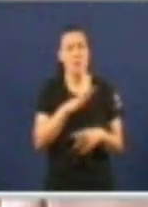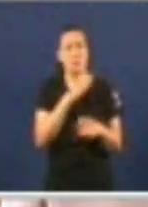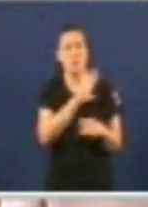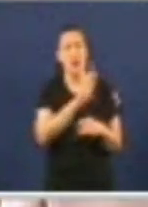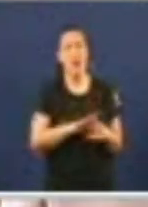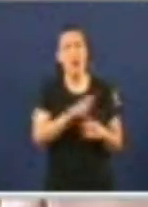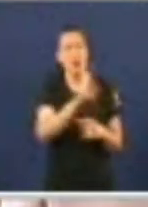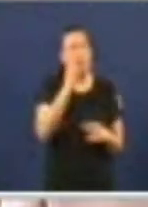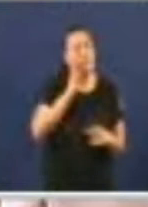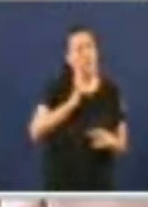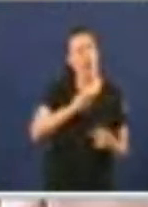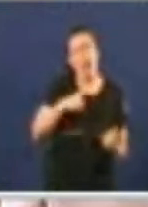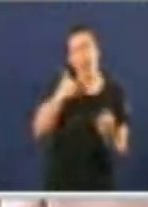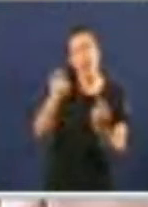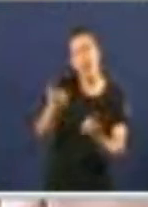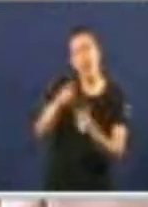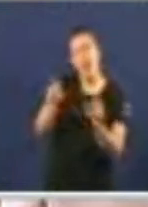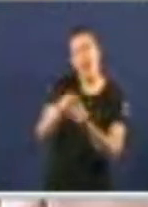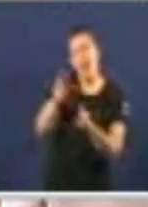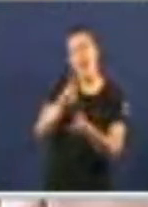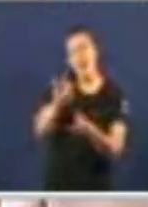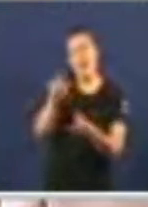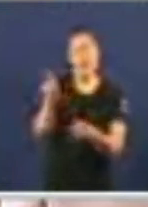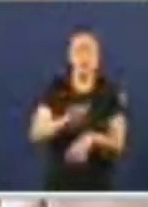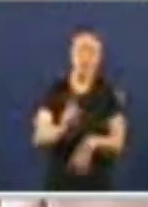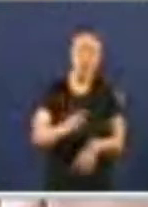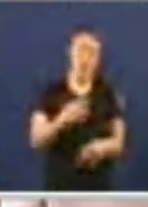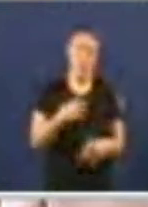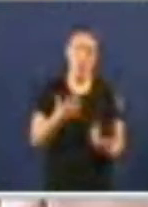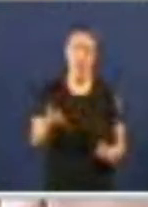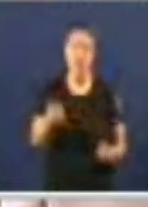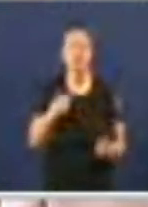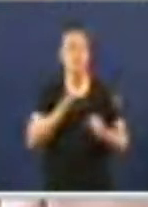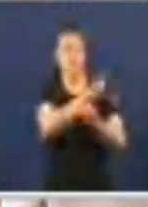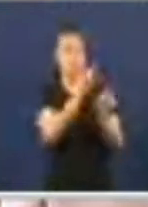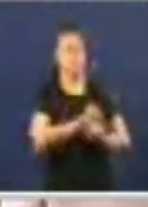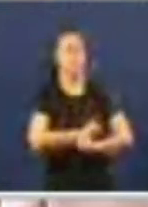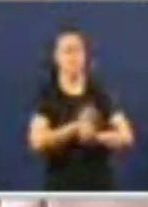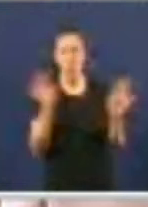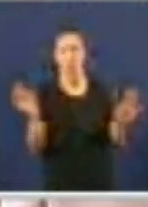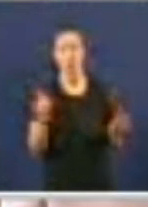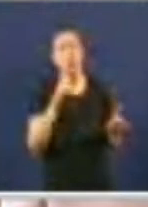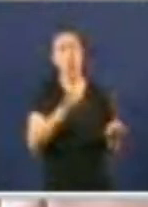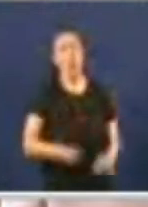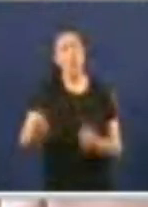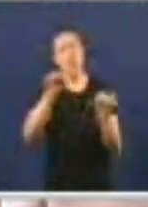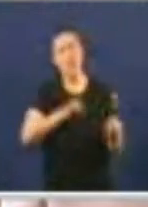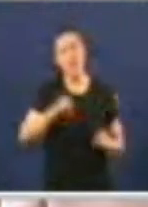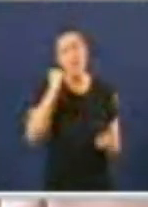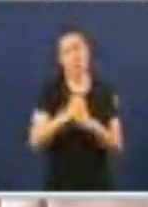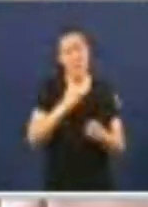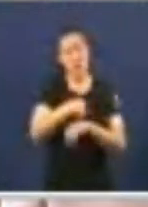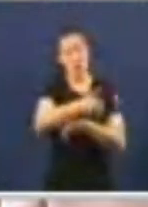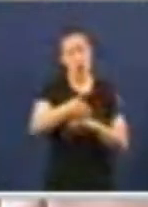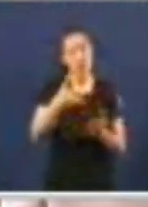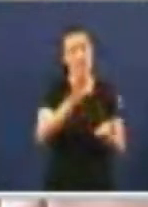lle deba a Villarmir. A miña pregunta é moi clara. Vai vostede defender o emprego na Costa da Morte, o interese xeral,